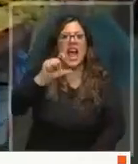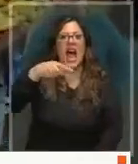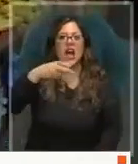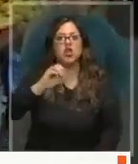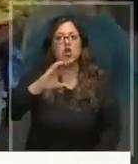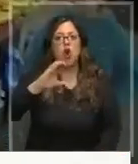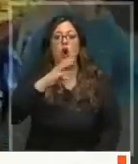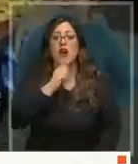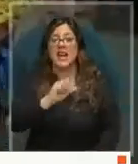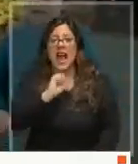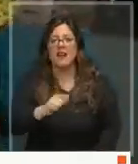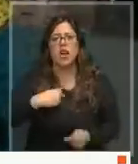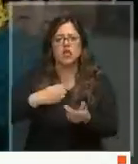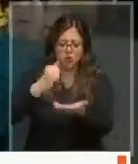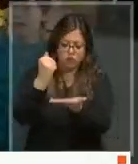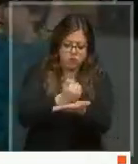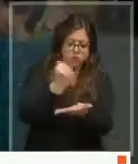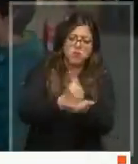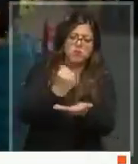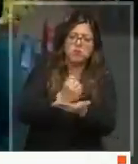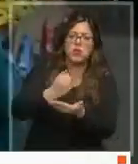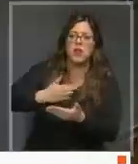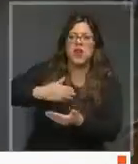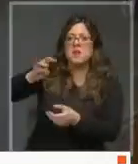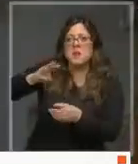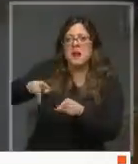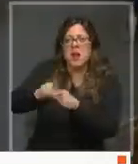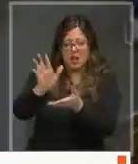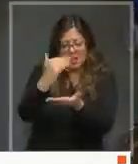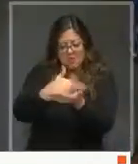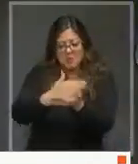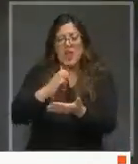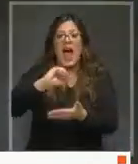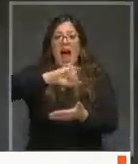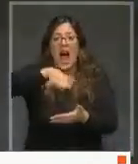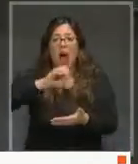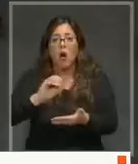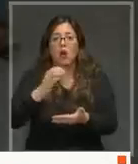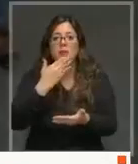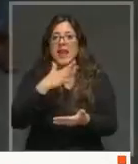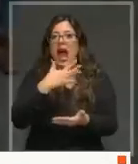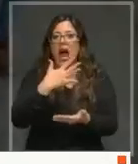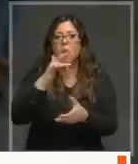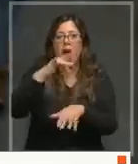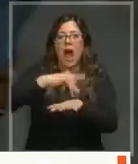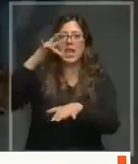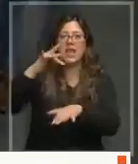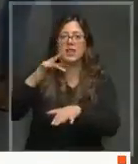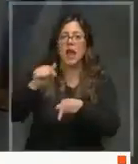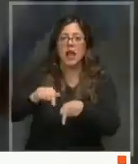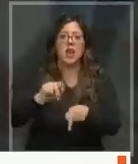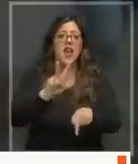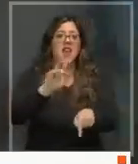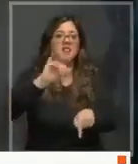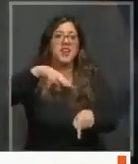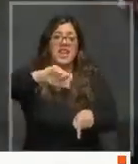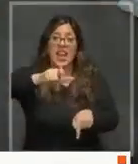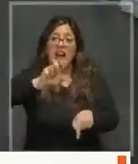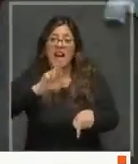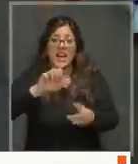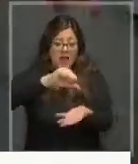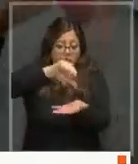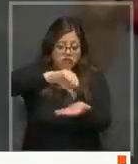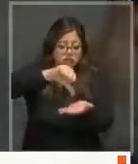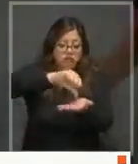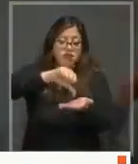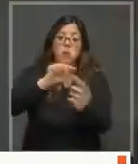igual porque queda bueno con ajo y mi mamá le echaba un poco de agua caliente. Vinagre. El vinagre, tiene todos esos complementos, tú le pones un poquito de